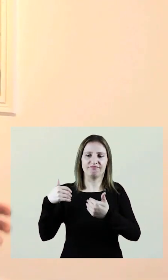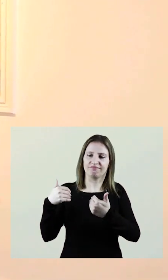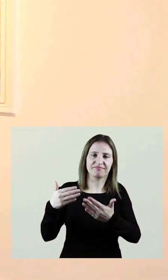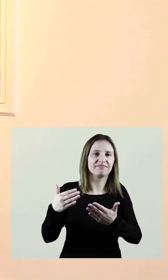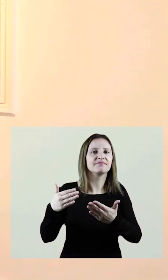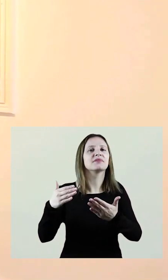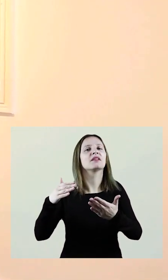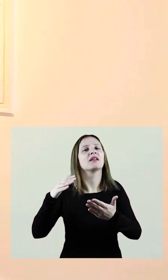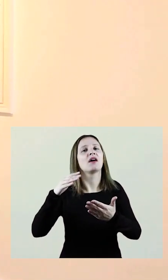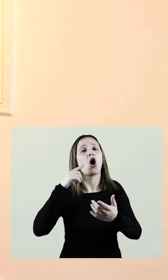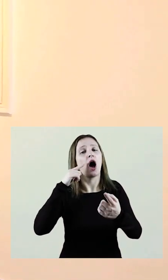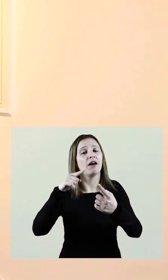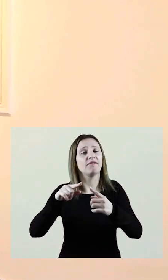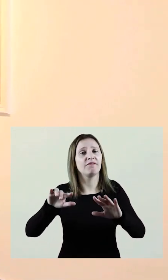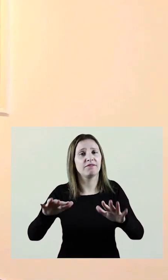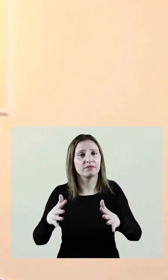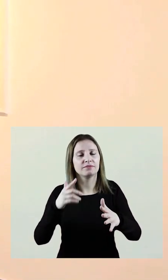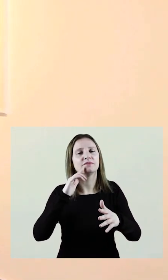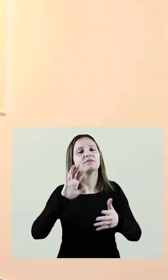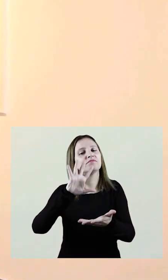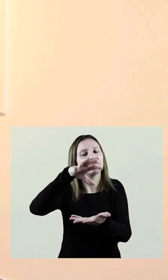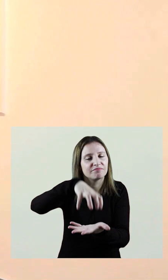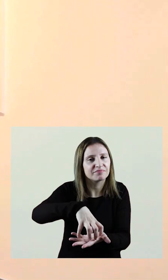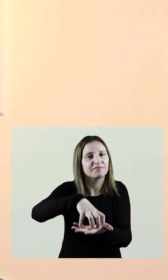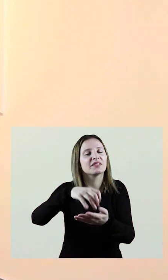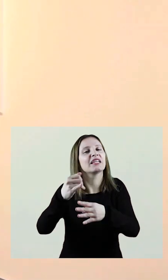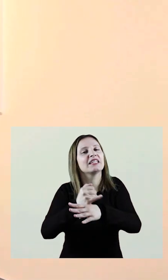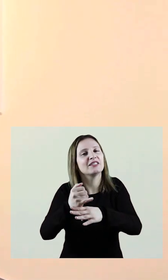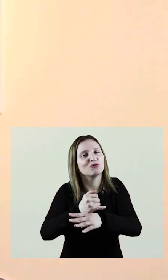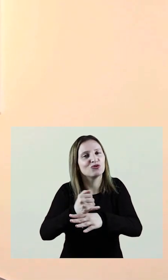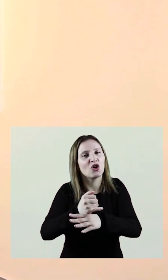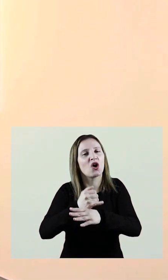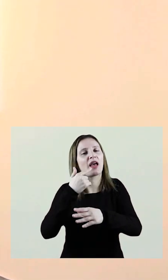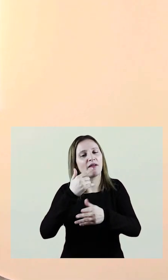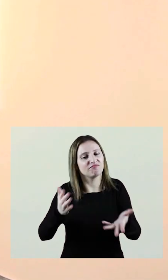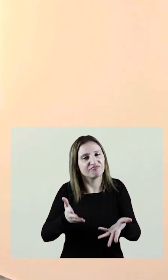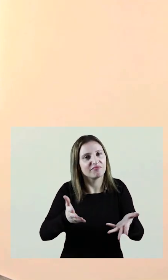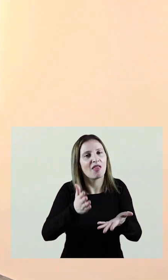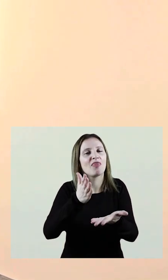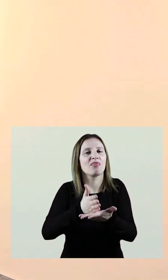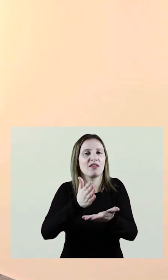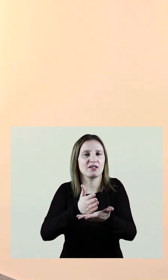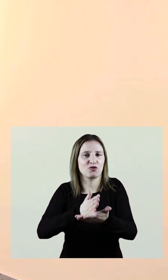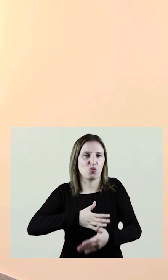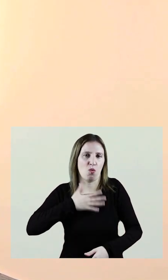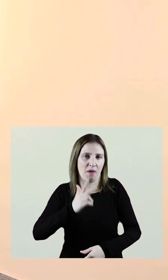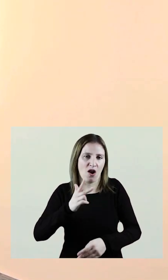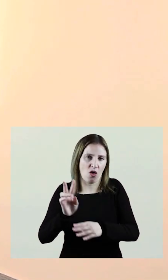de Defensa y ser destinado a ser el local de una institución de promoción de los derechos humanos. Y es por esta